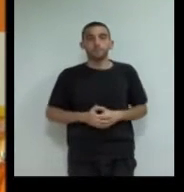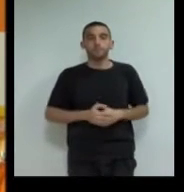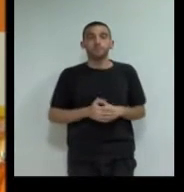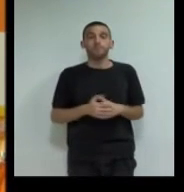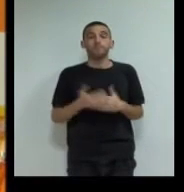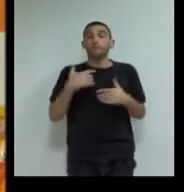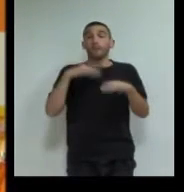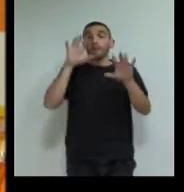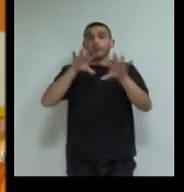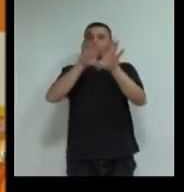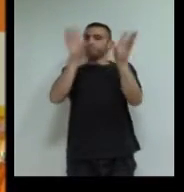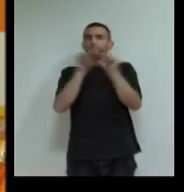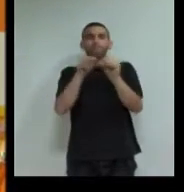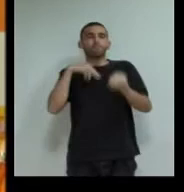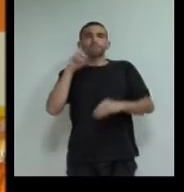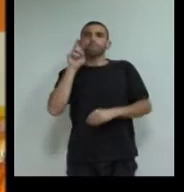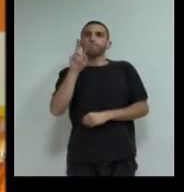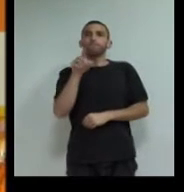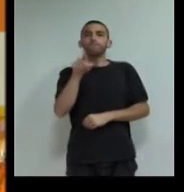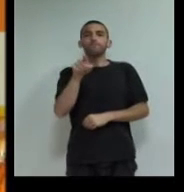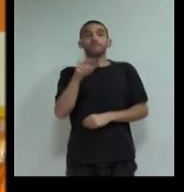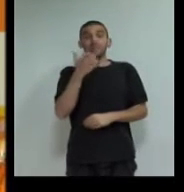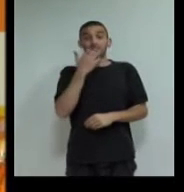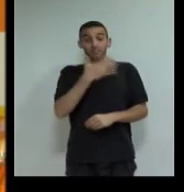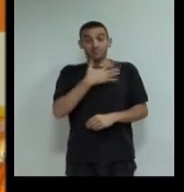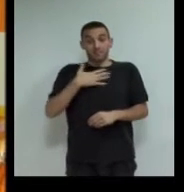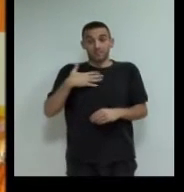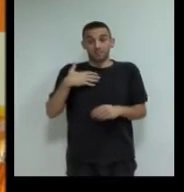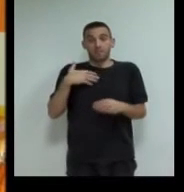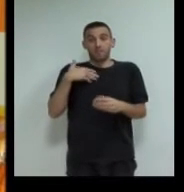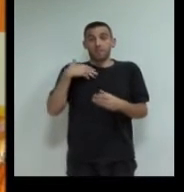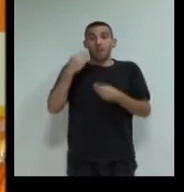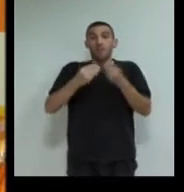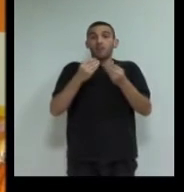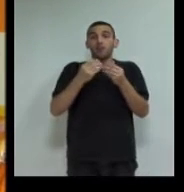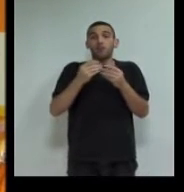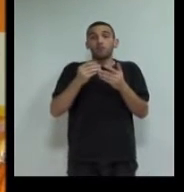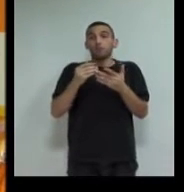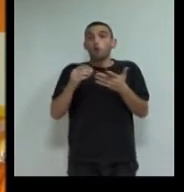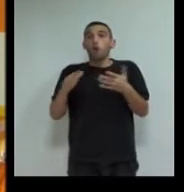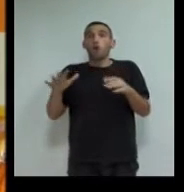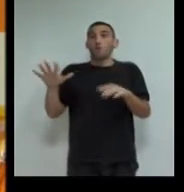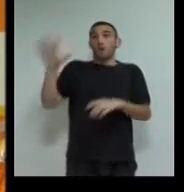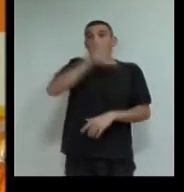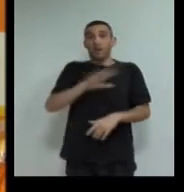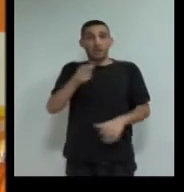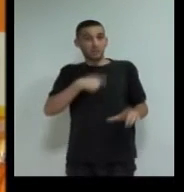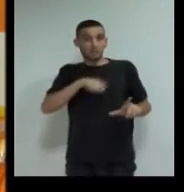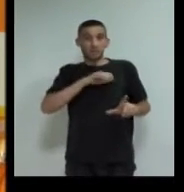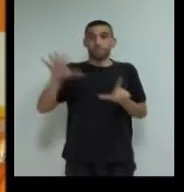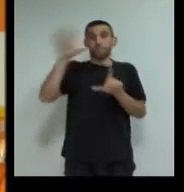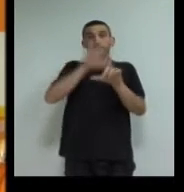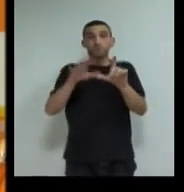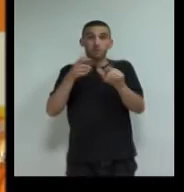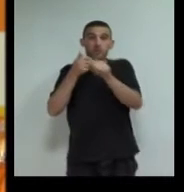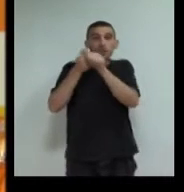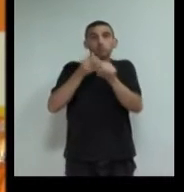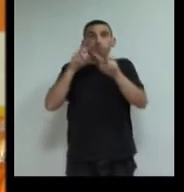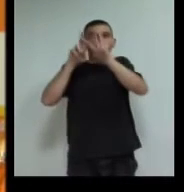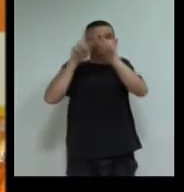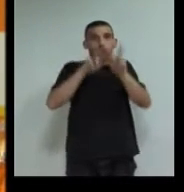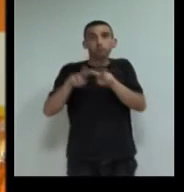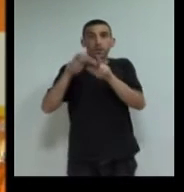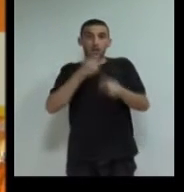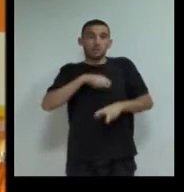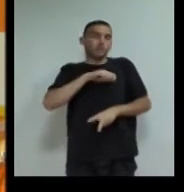Llegamos a la conclusión de que eso, evidentemente, si queríamos extenderlo a todos los múltiples de cobertura nacional, era imposible seguirlo haciendo, por